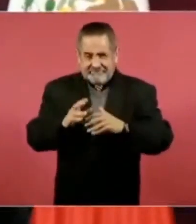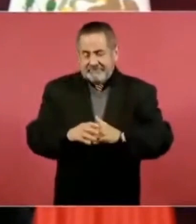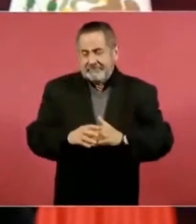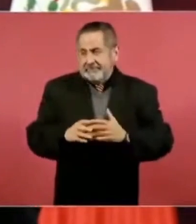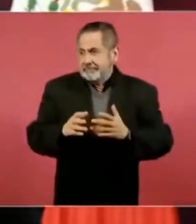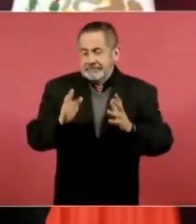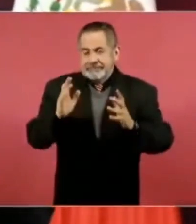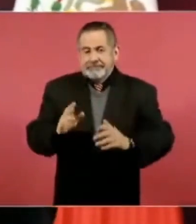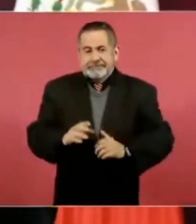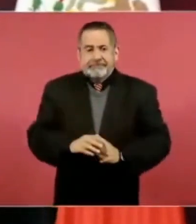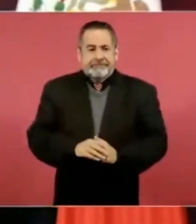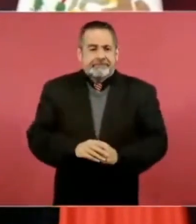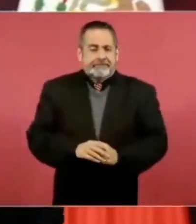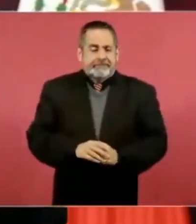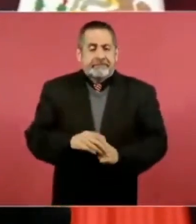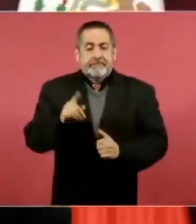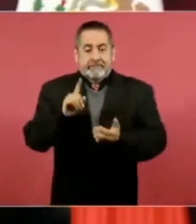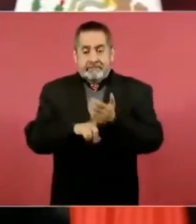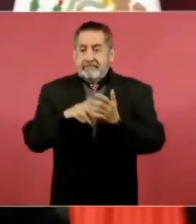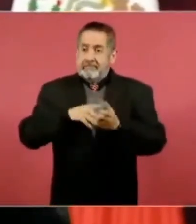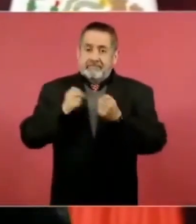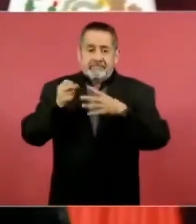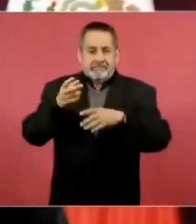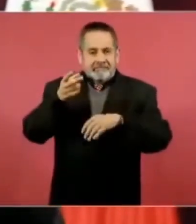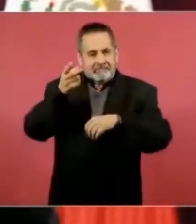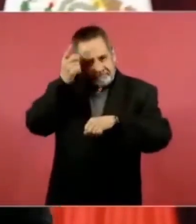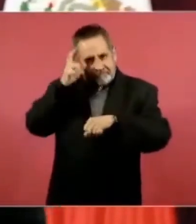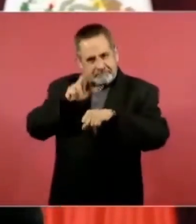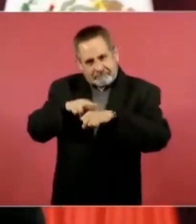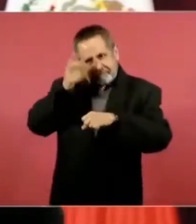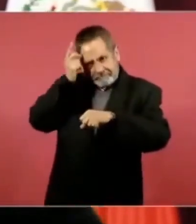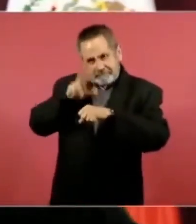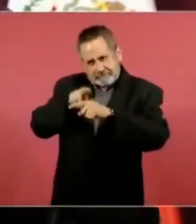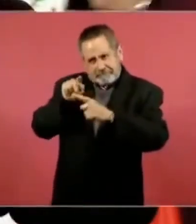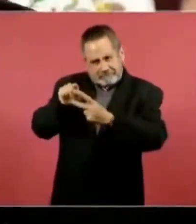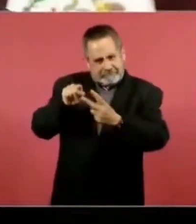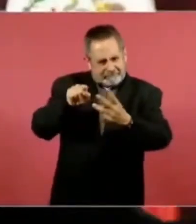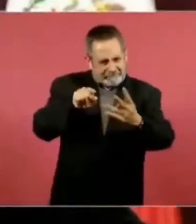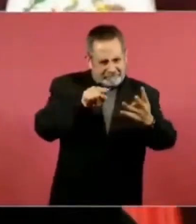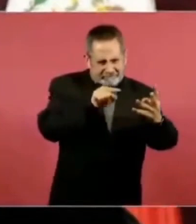cuántos puestos hay, no alcanzo